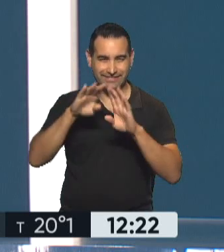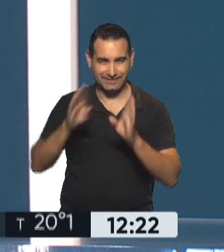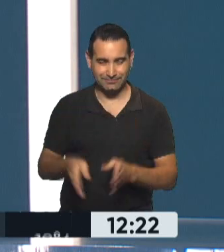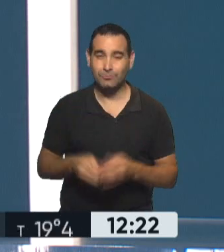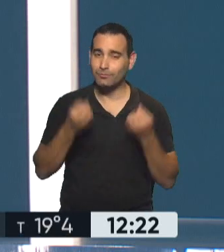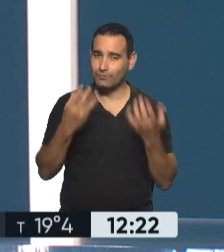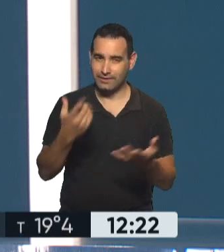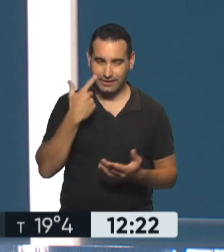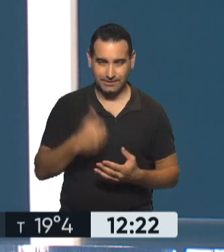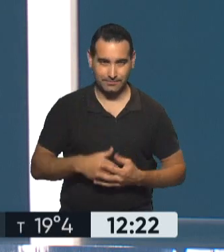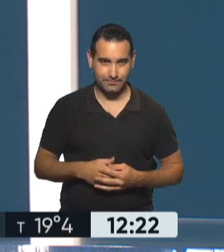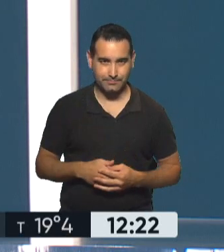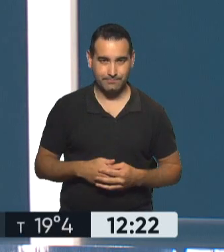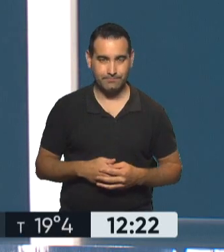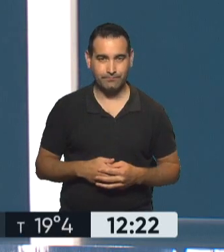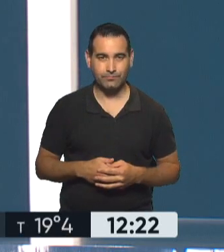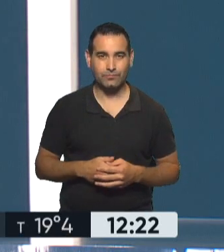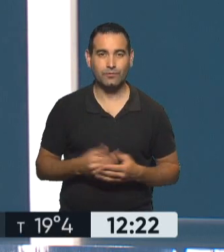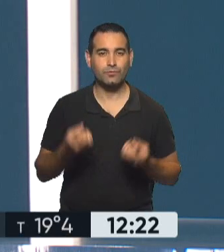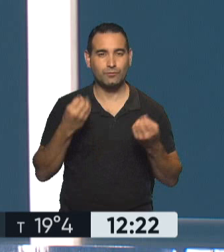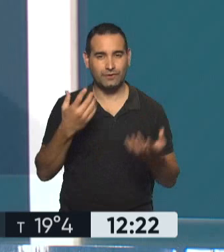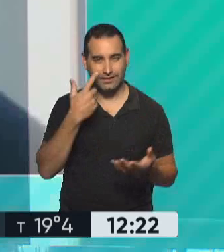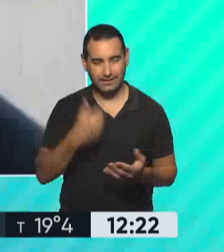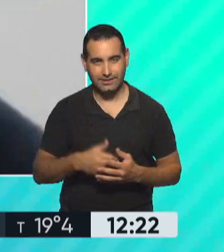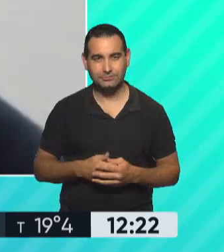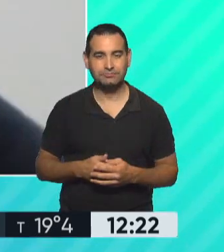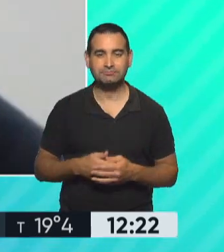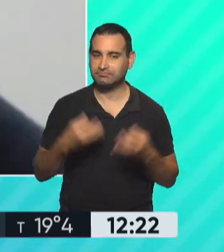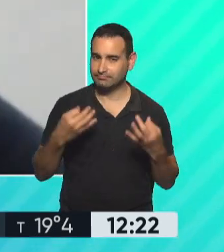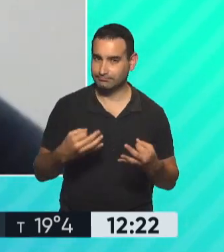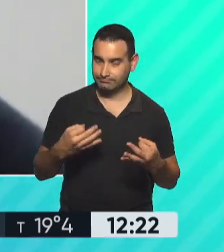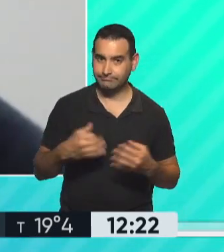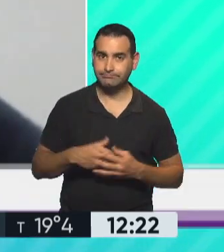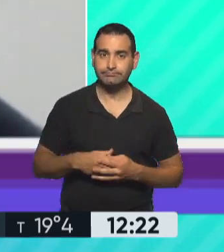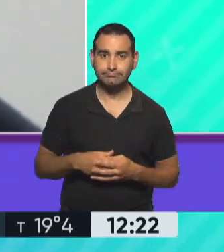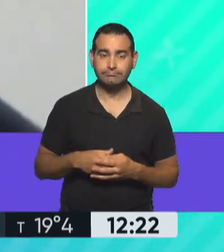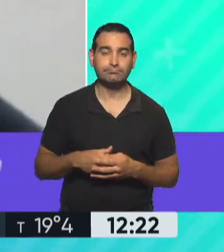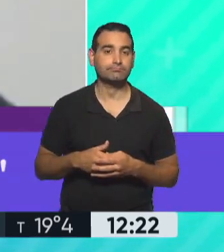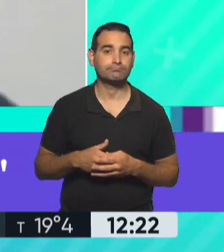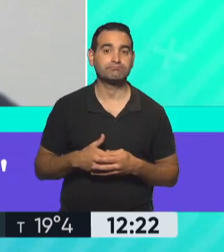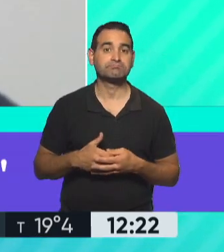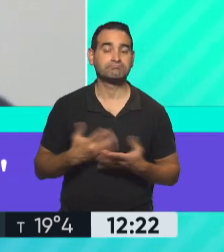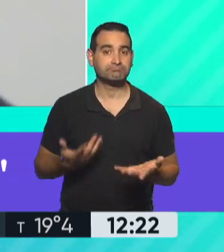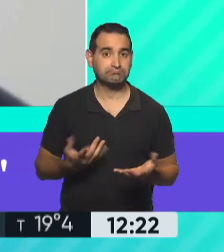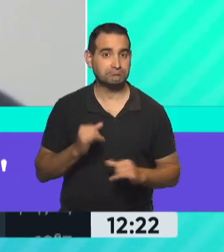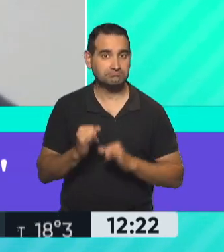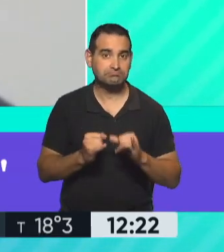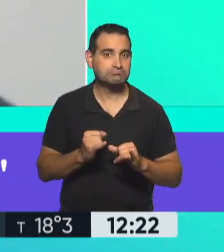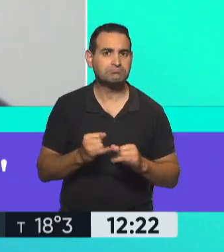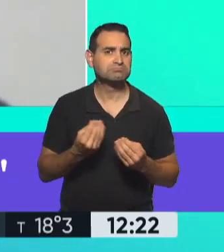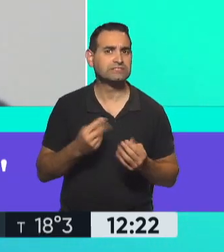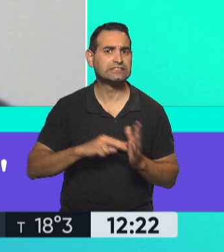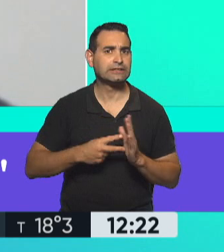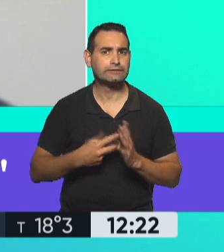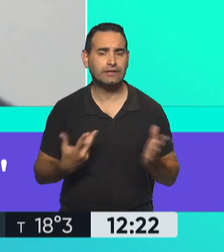¿cómo le va? Buen mediodía. ¿Qué tal? Buenos días. Bien, muy bien. Bueno, en principio destacar lo que esto